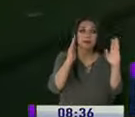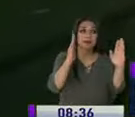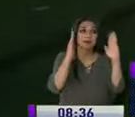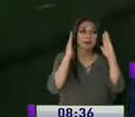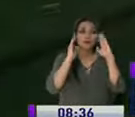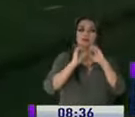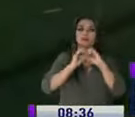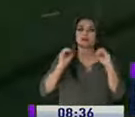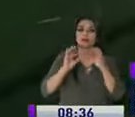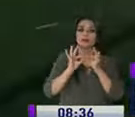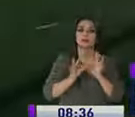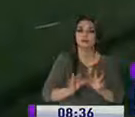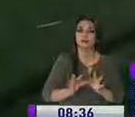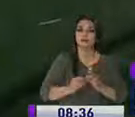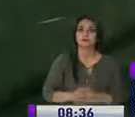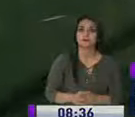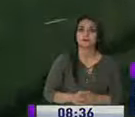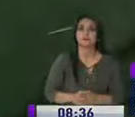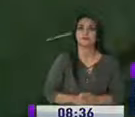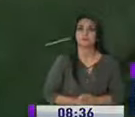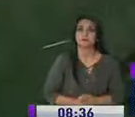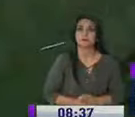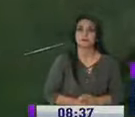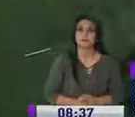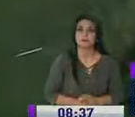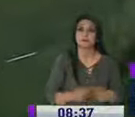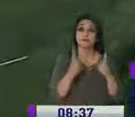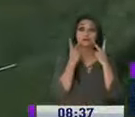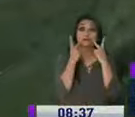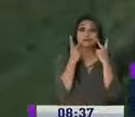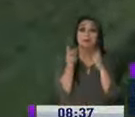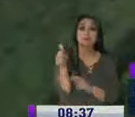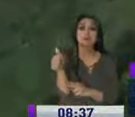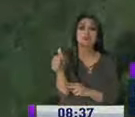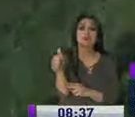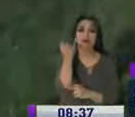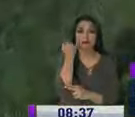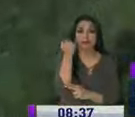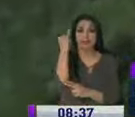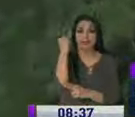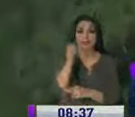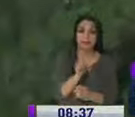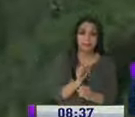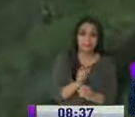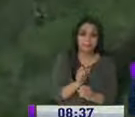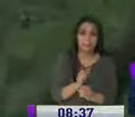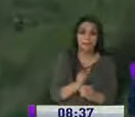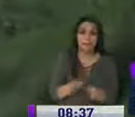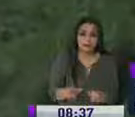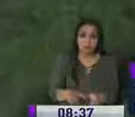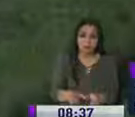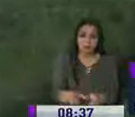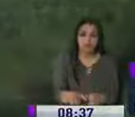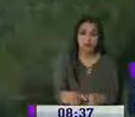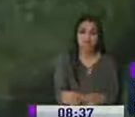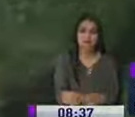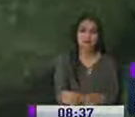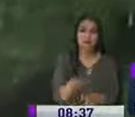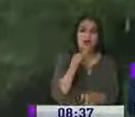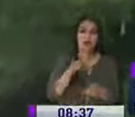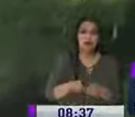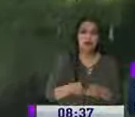de la justicia desde octubre del 2017, cuando padres de familia denunciaron que sus hijos habrían sido víctimas de